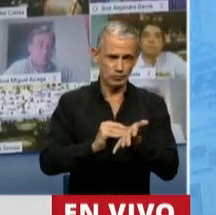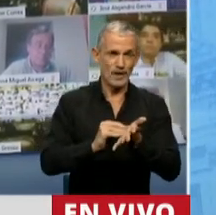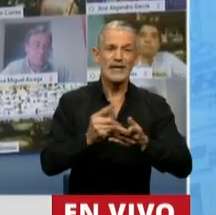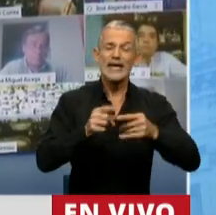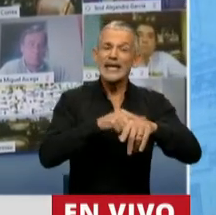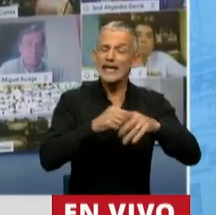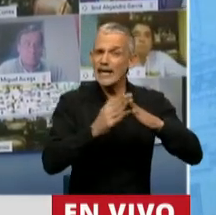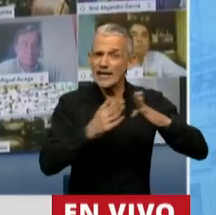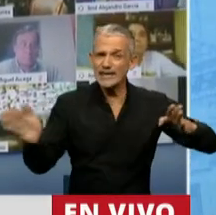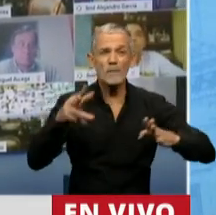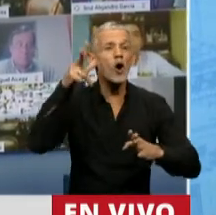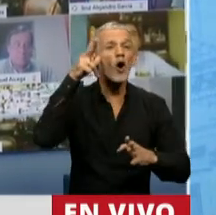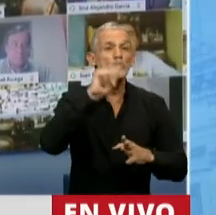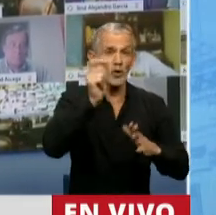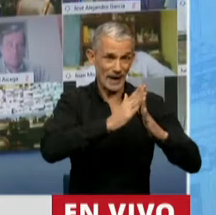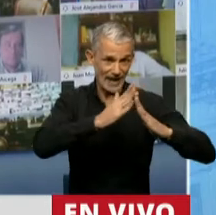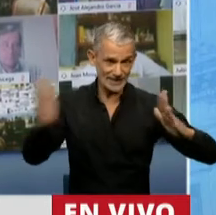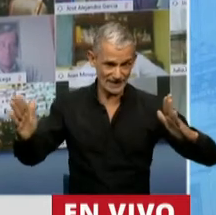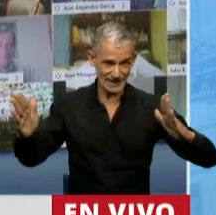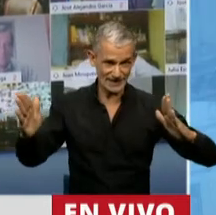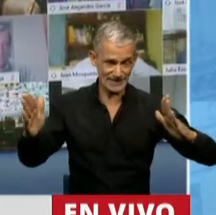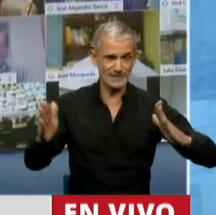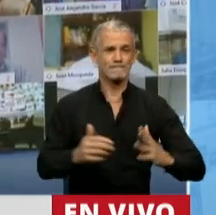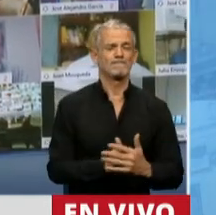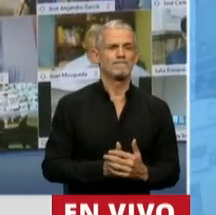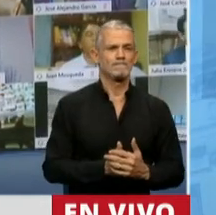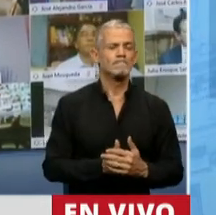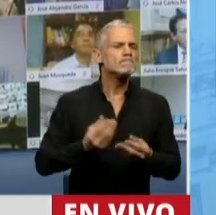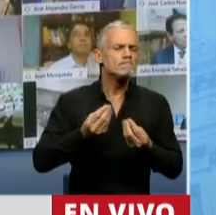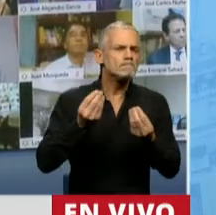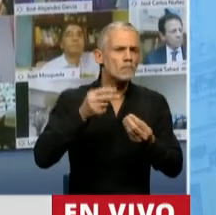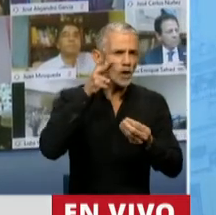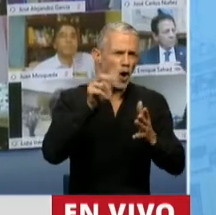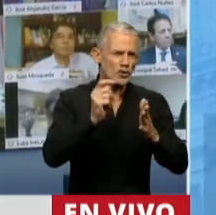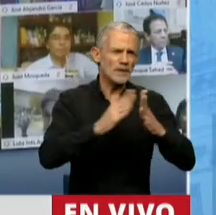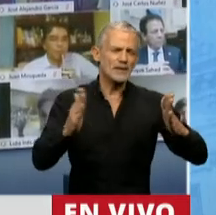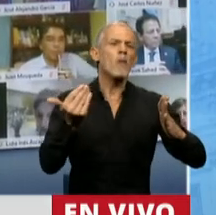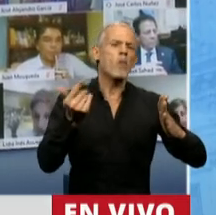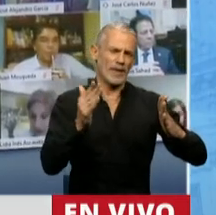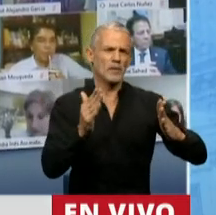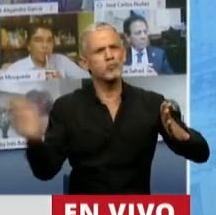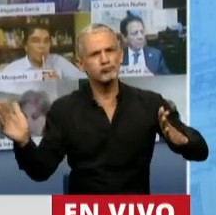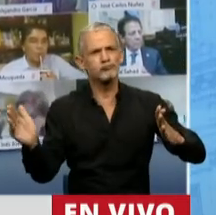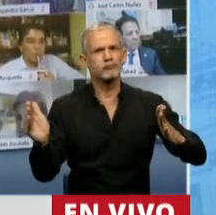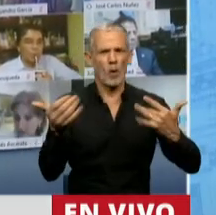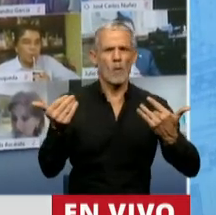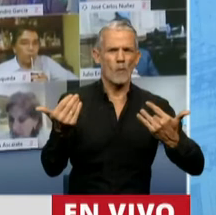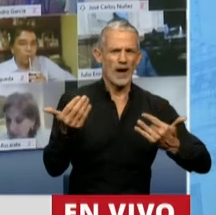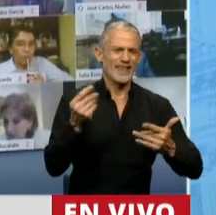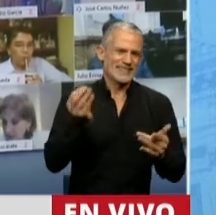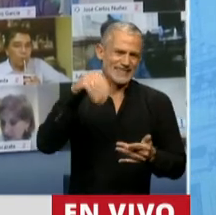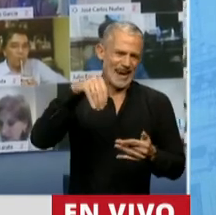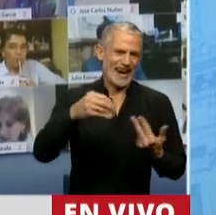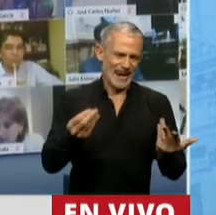un plazo de 8 meses, que podrá ser ampliado, y esto también es un agregado que